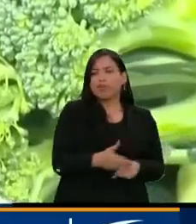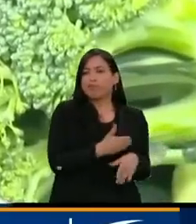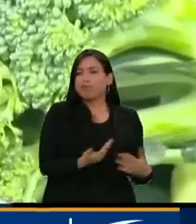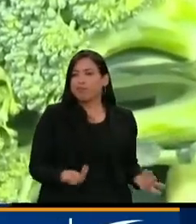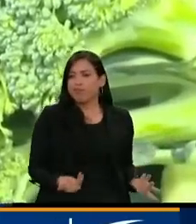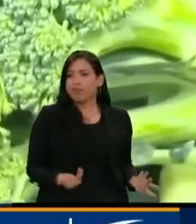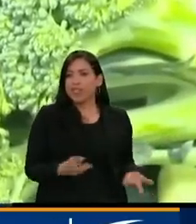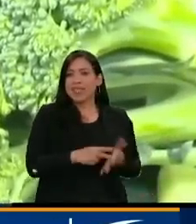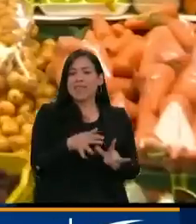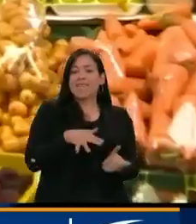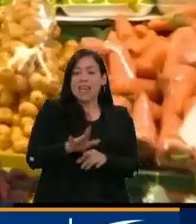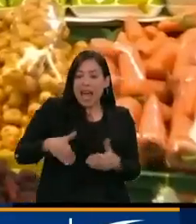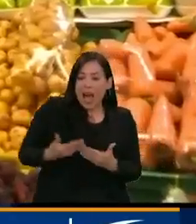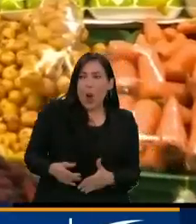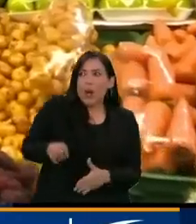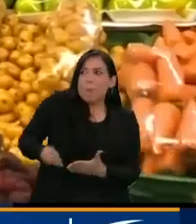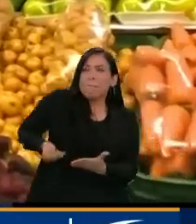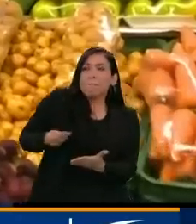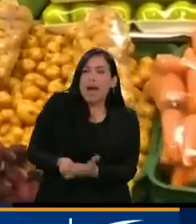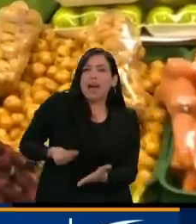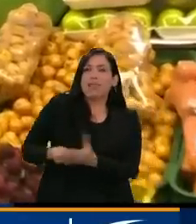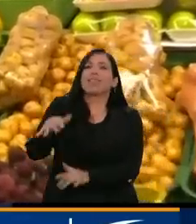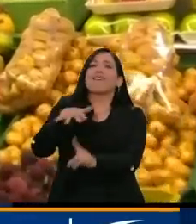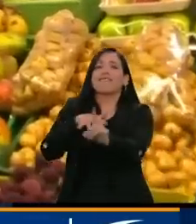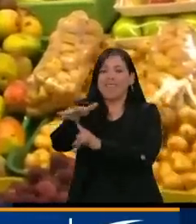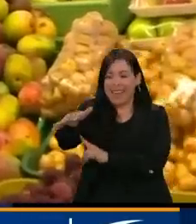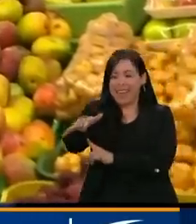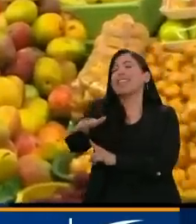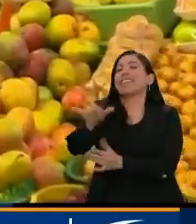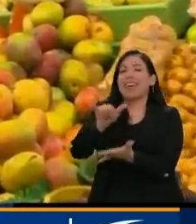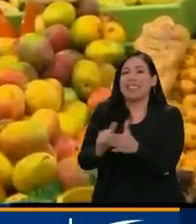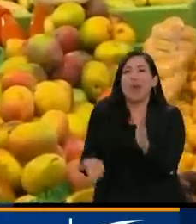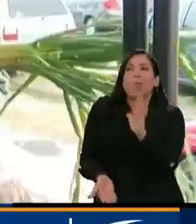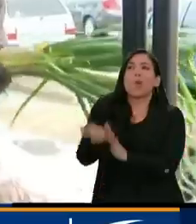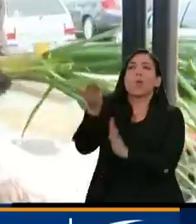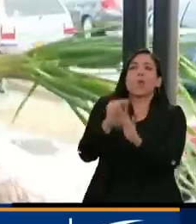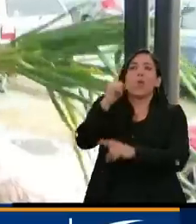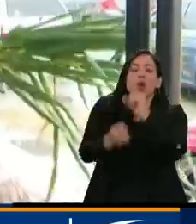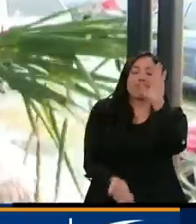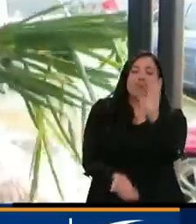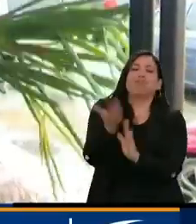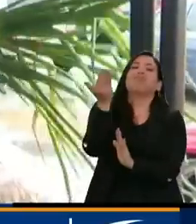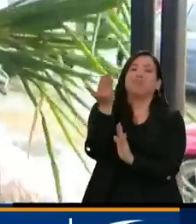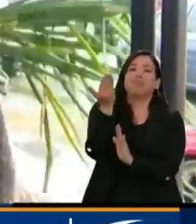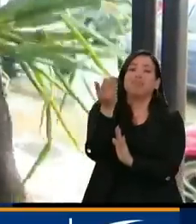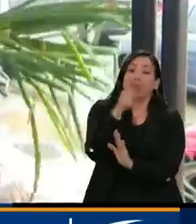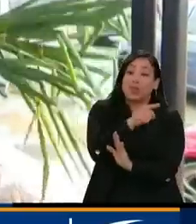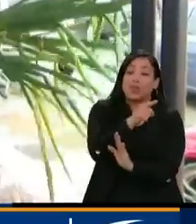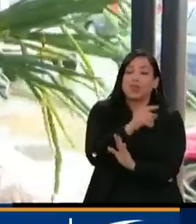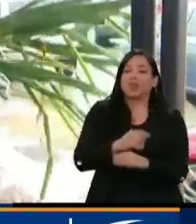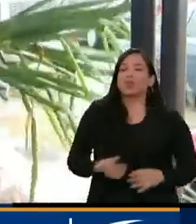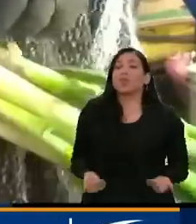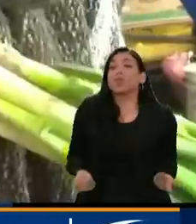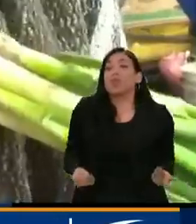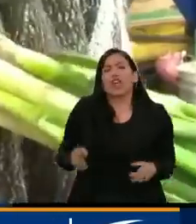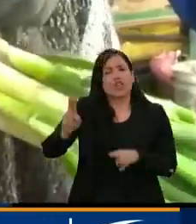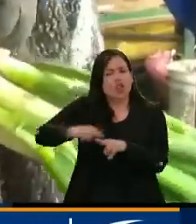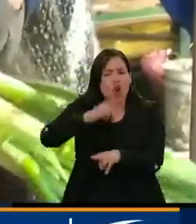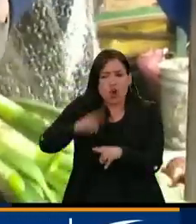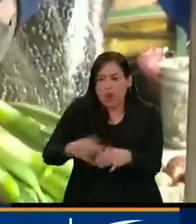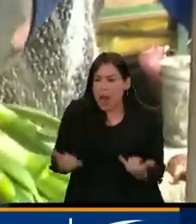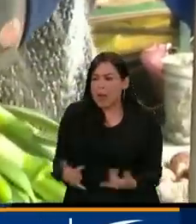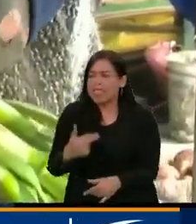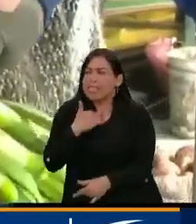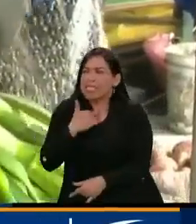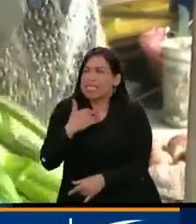el 21 y en el 20 y anticipándonos a los altos precios del final de año del año 2022. Entonces es normal que el gasto de los